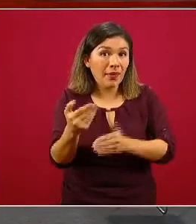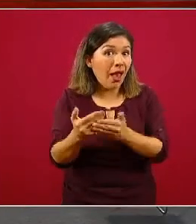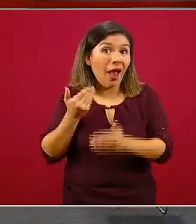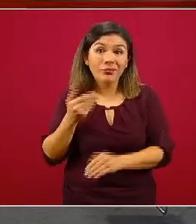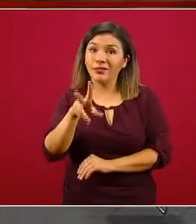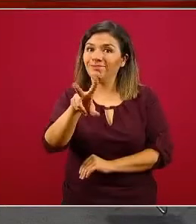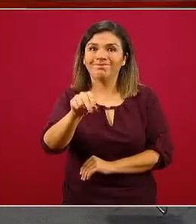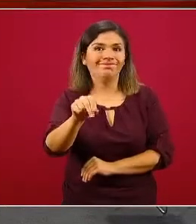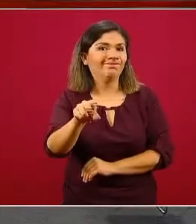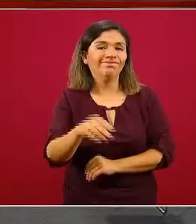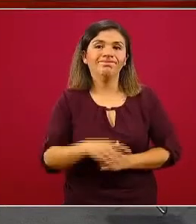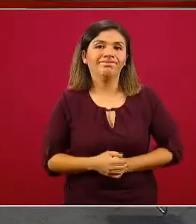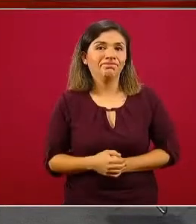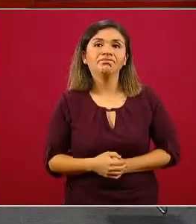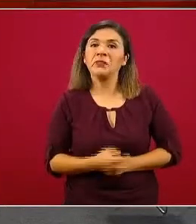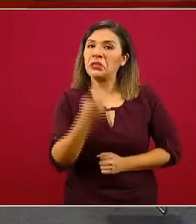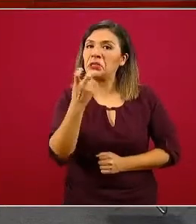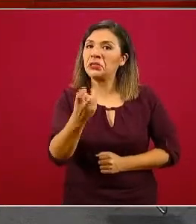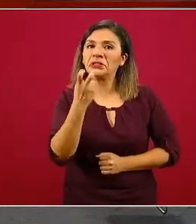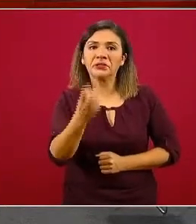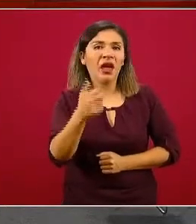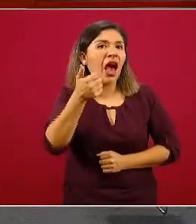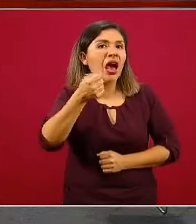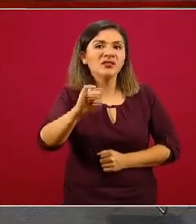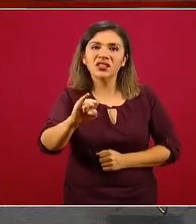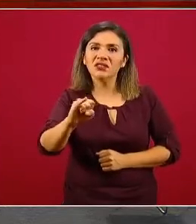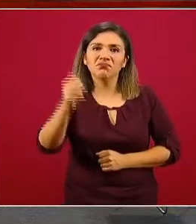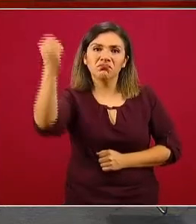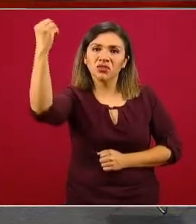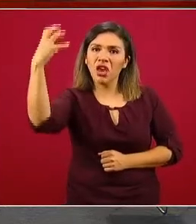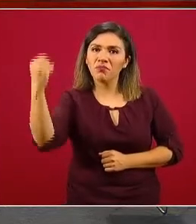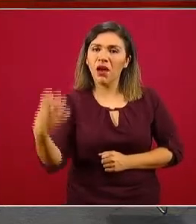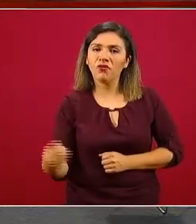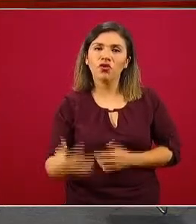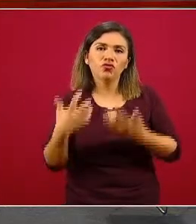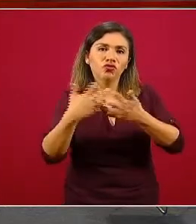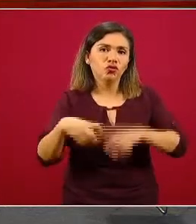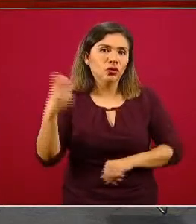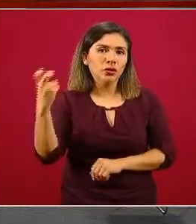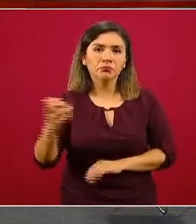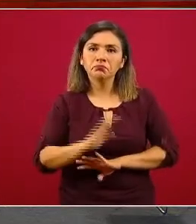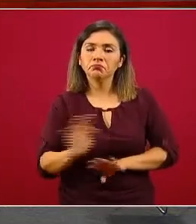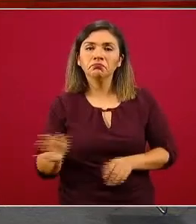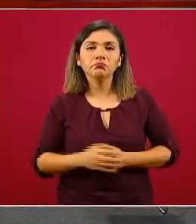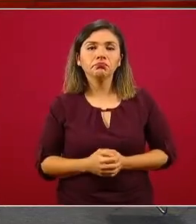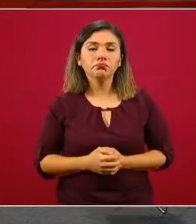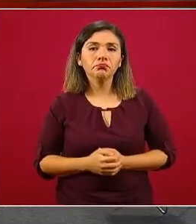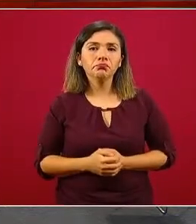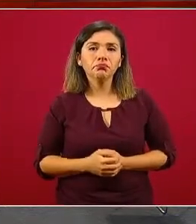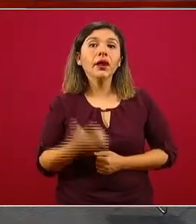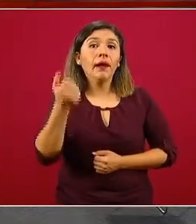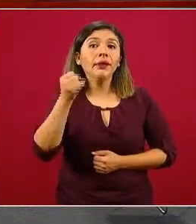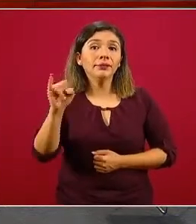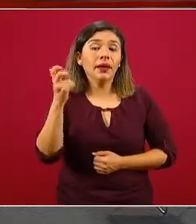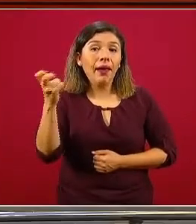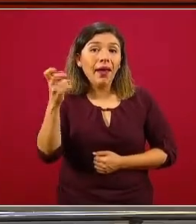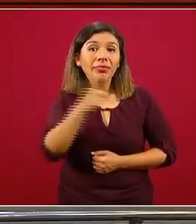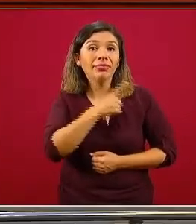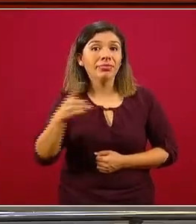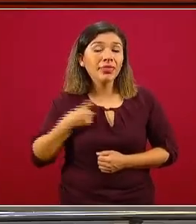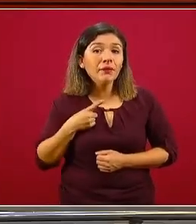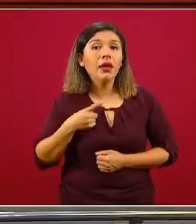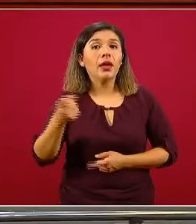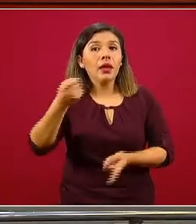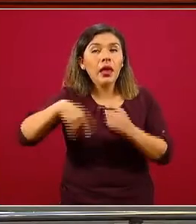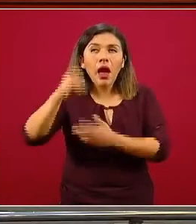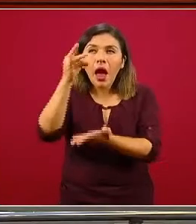no. Esa es gruesamente la estructura del semáforo. Entonces, eso es lo que hay que tratar